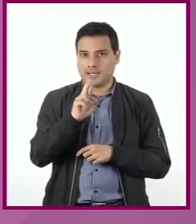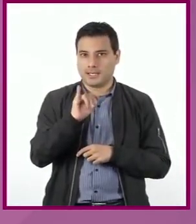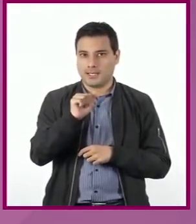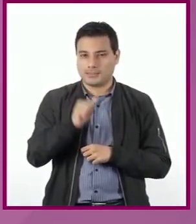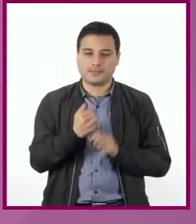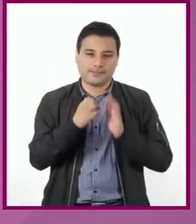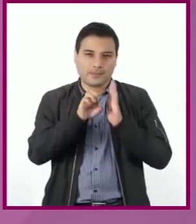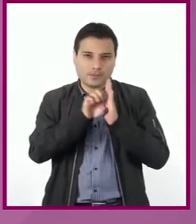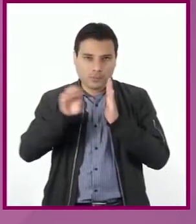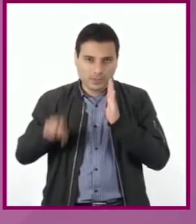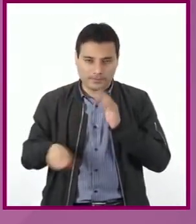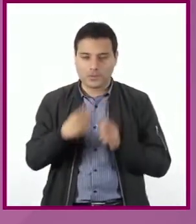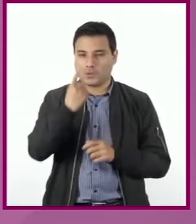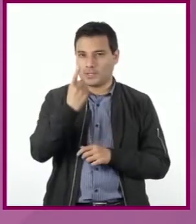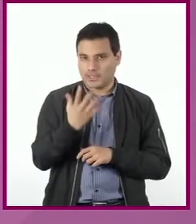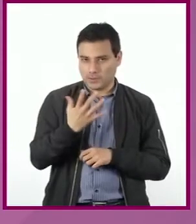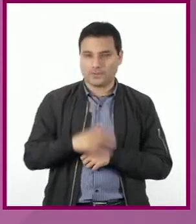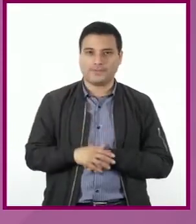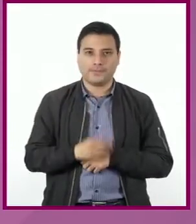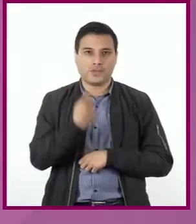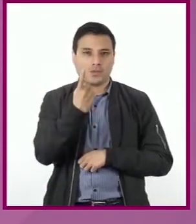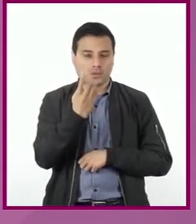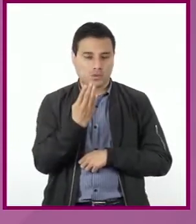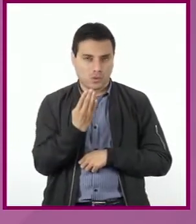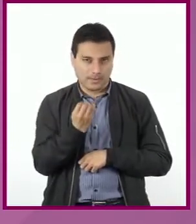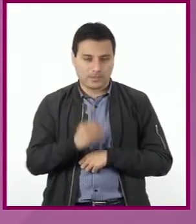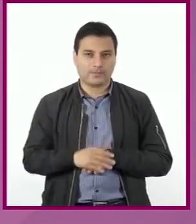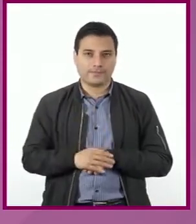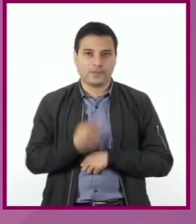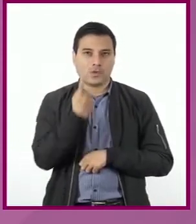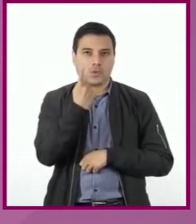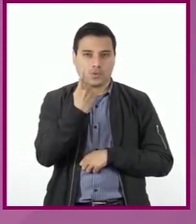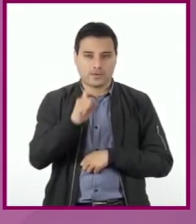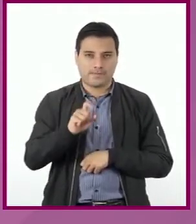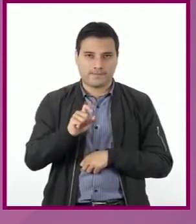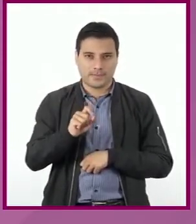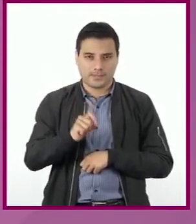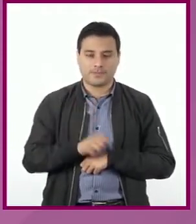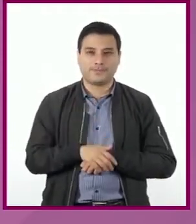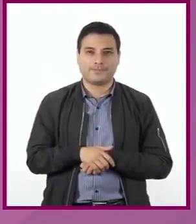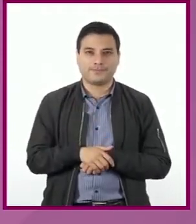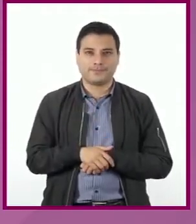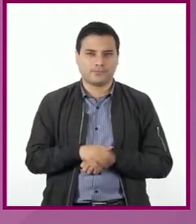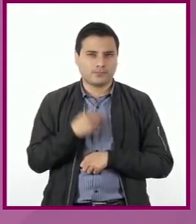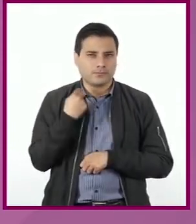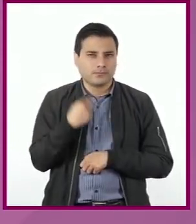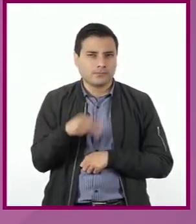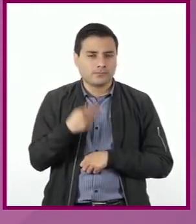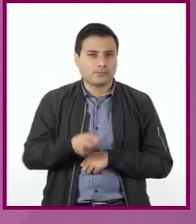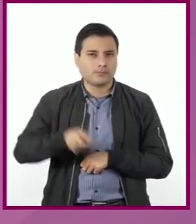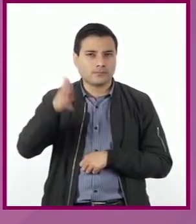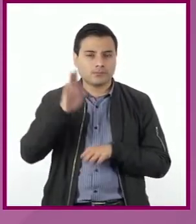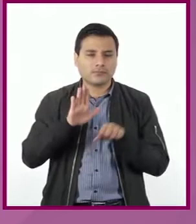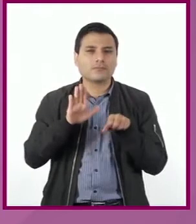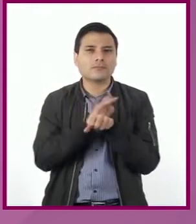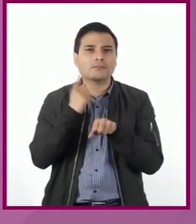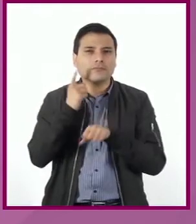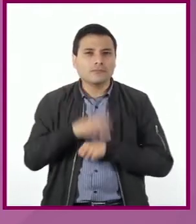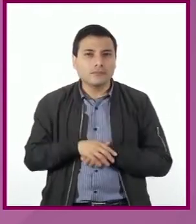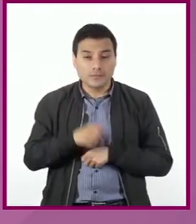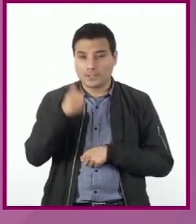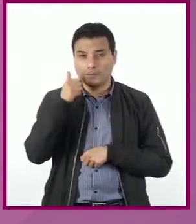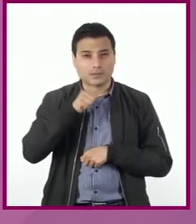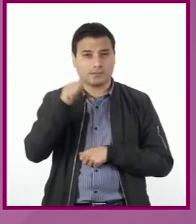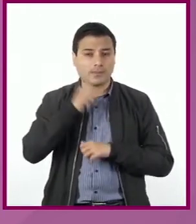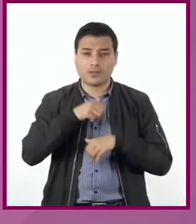ejemplo, 1/5, 1/9 o 1/20. Se llaman así porque representan una sola unidad